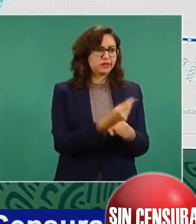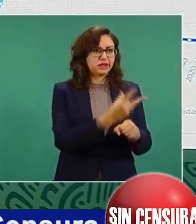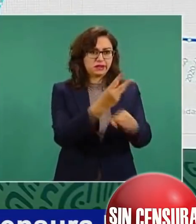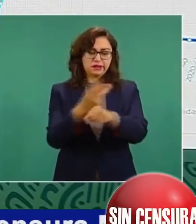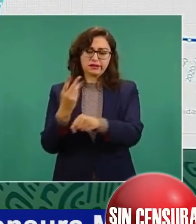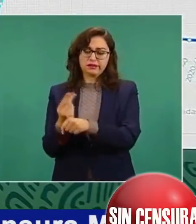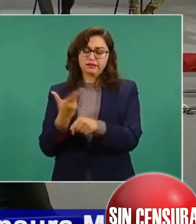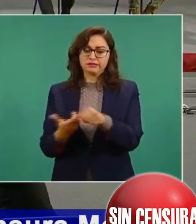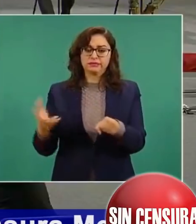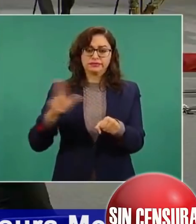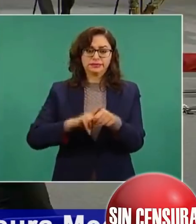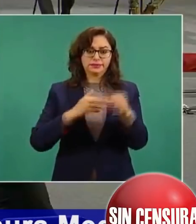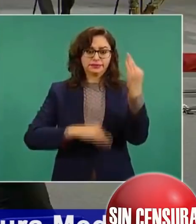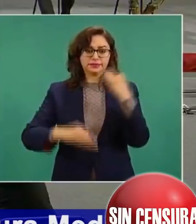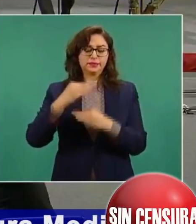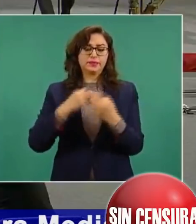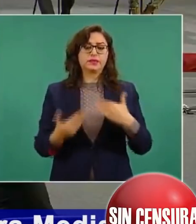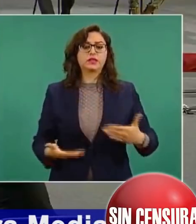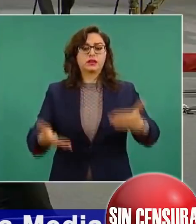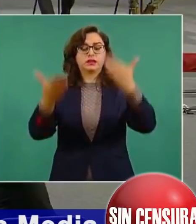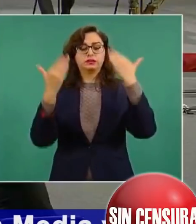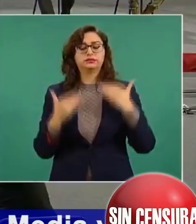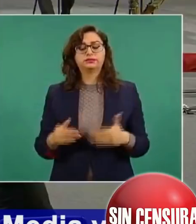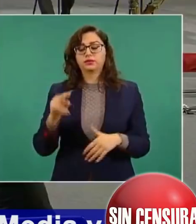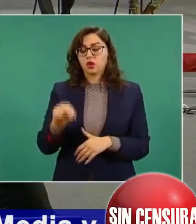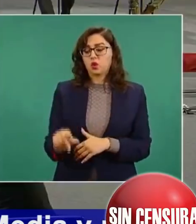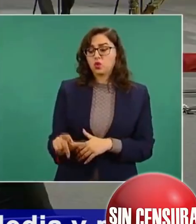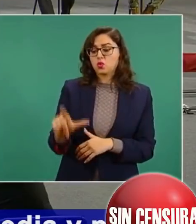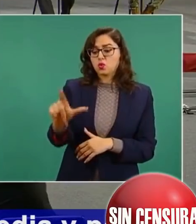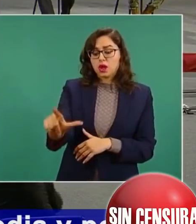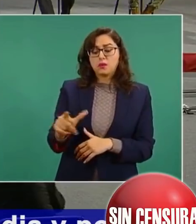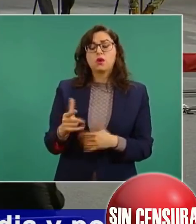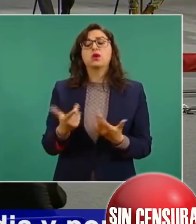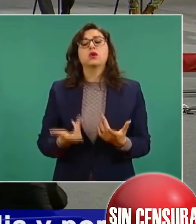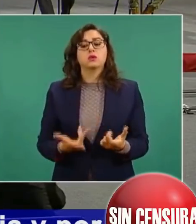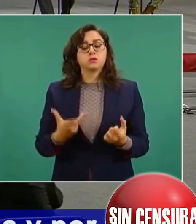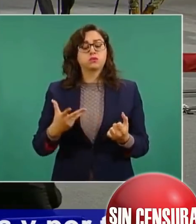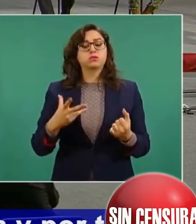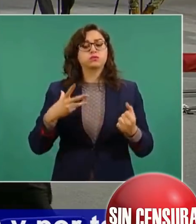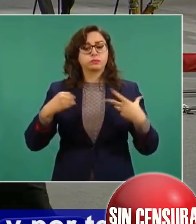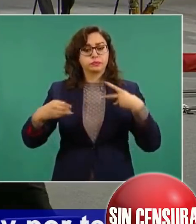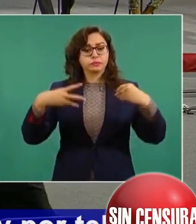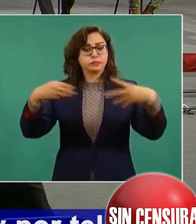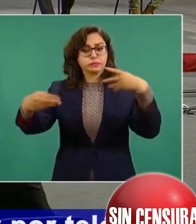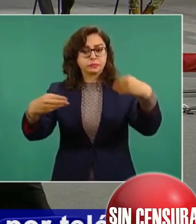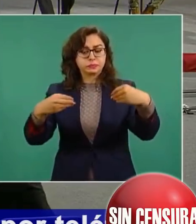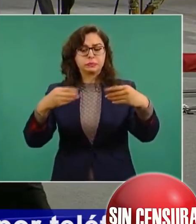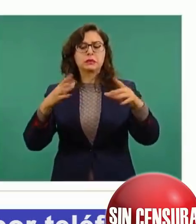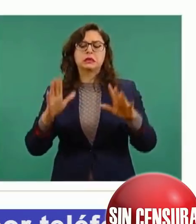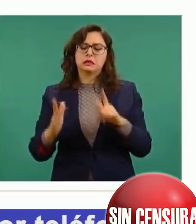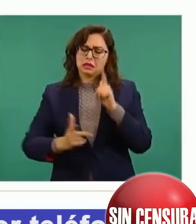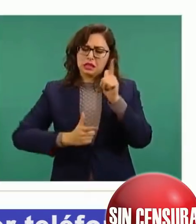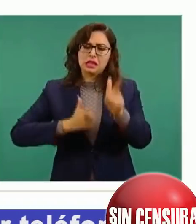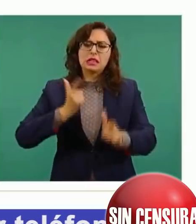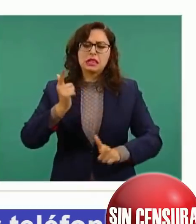siguiente. Nuevo León en tendencia de ascenso, no es una tendencia tan acelerada, tan precipitosa,